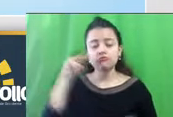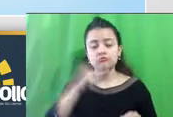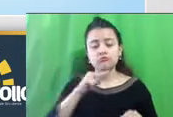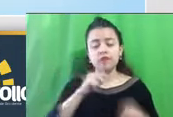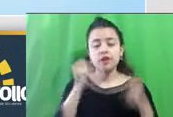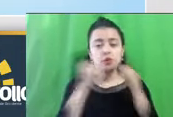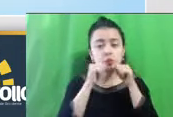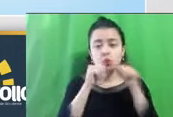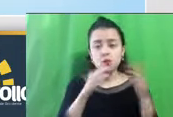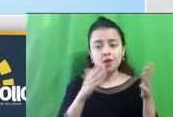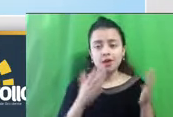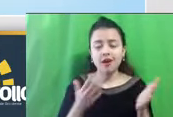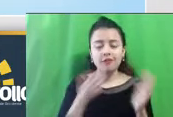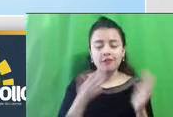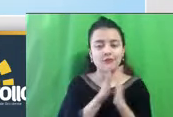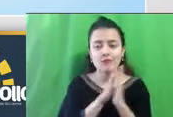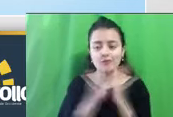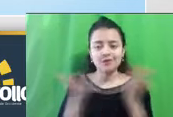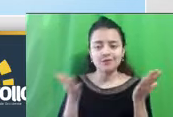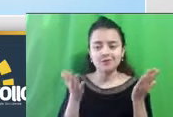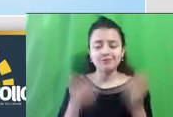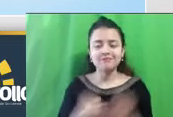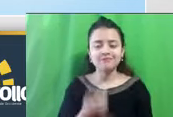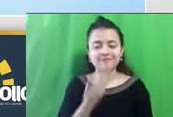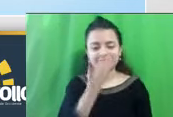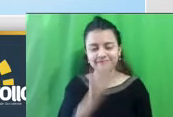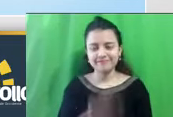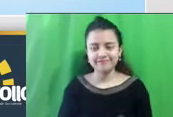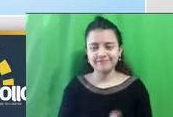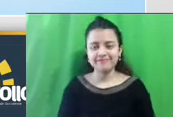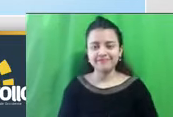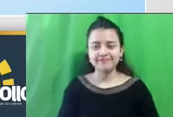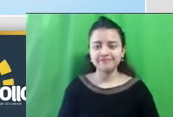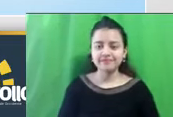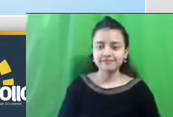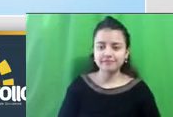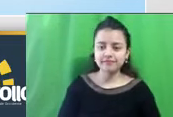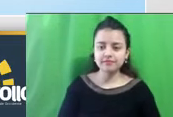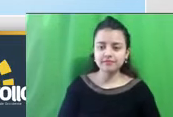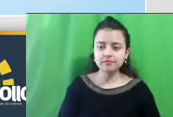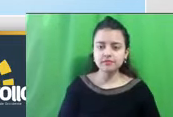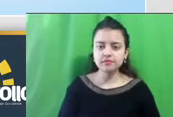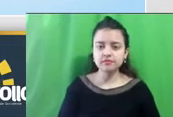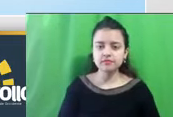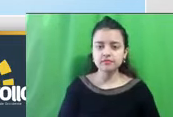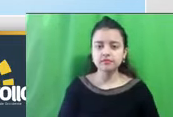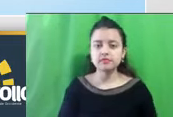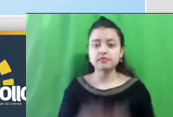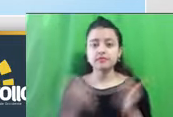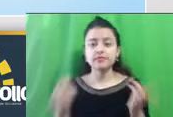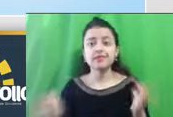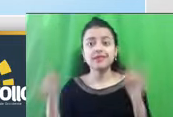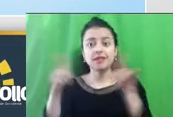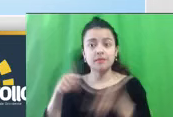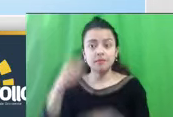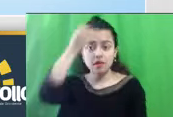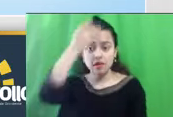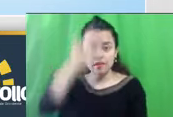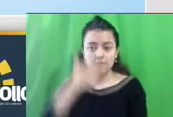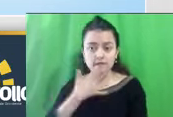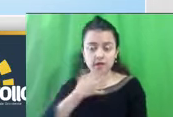pueden consultar en la página web. También pueden consultar en el Facebook de la empresa toda la información, las noticias y todo lo